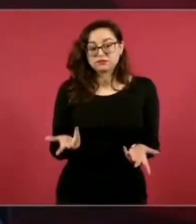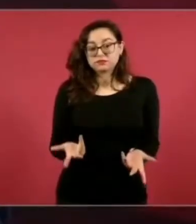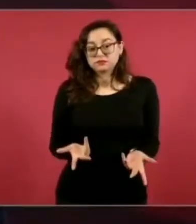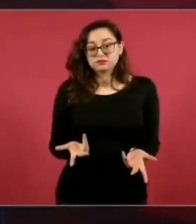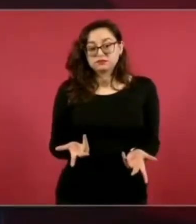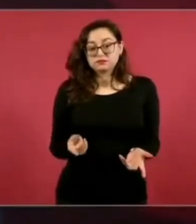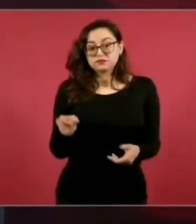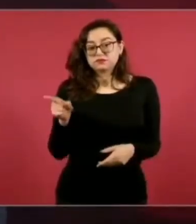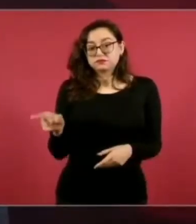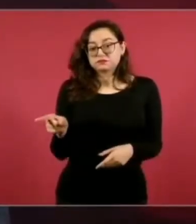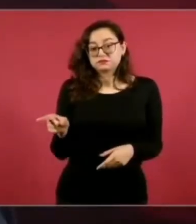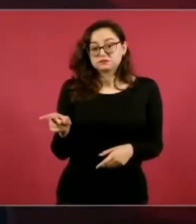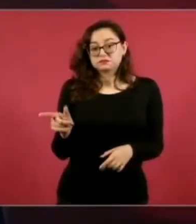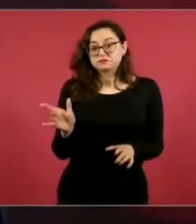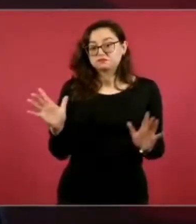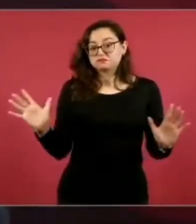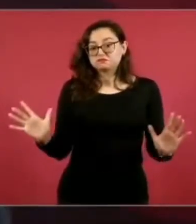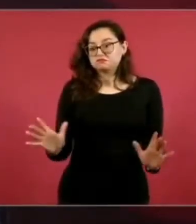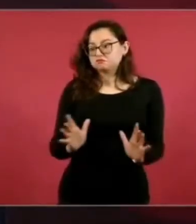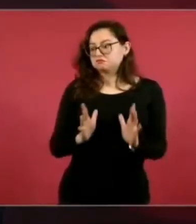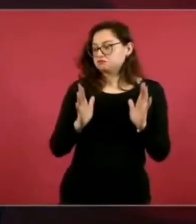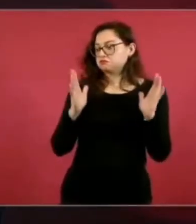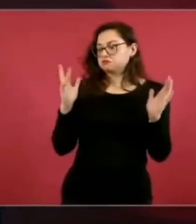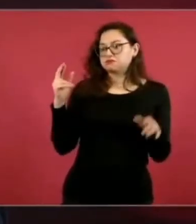de sorpresa, sí,